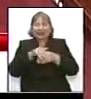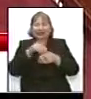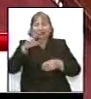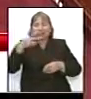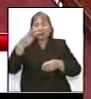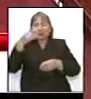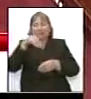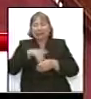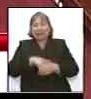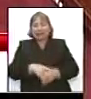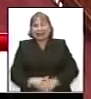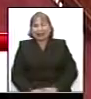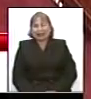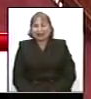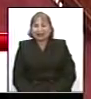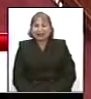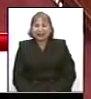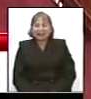segunda votación.